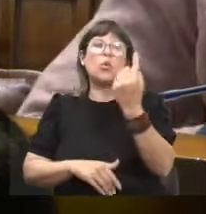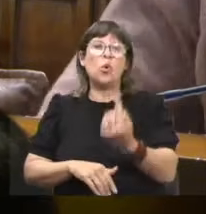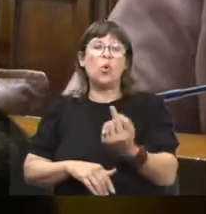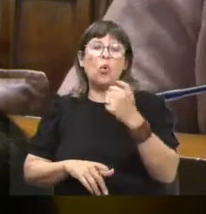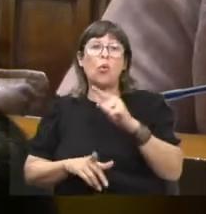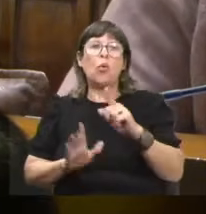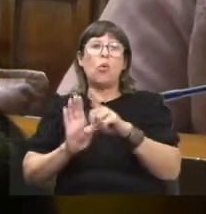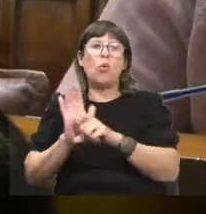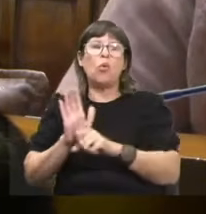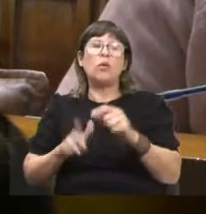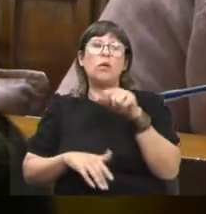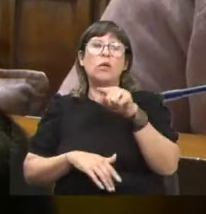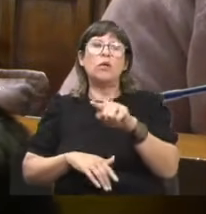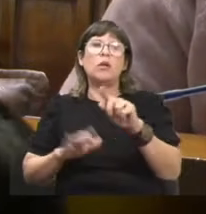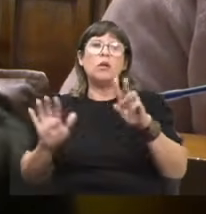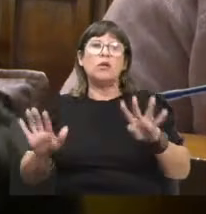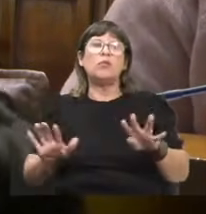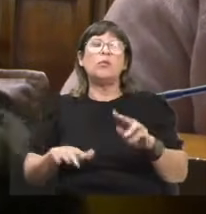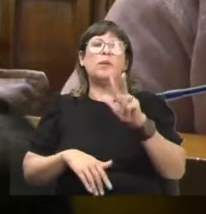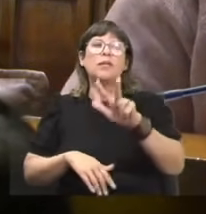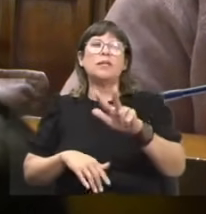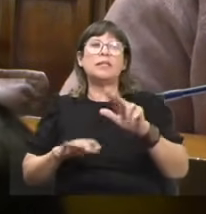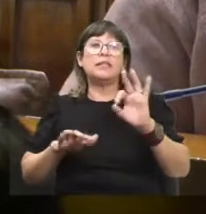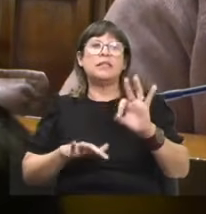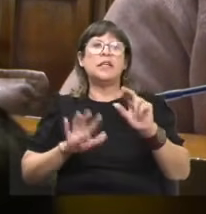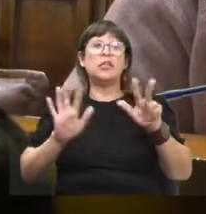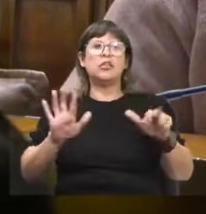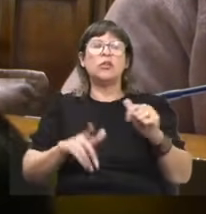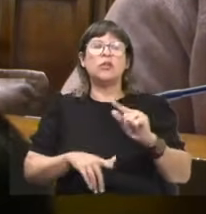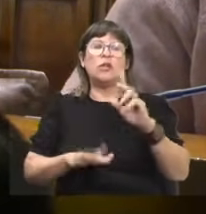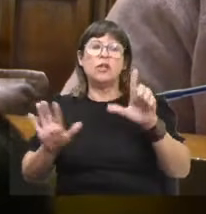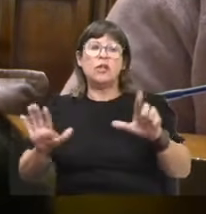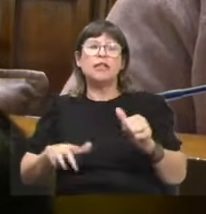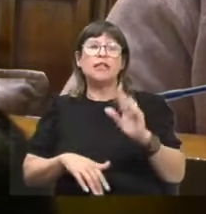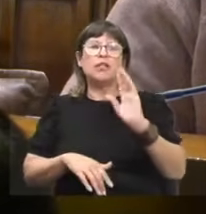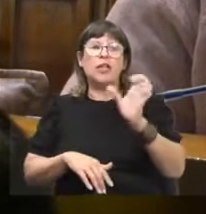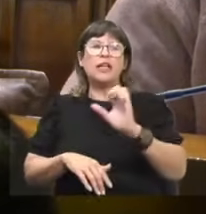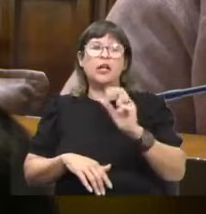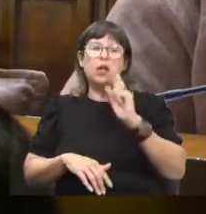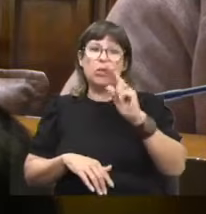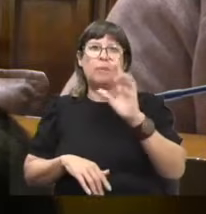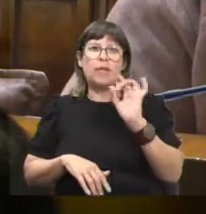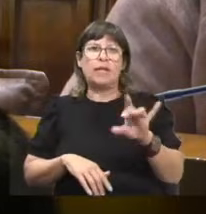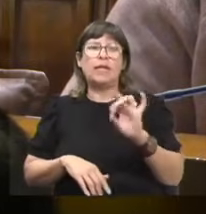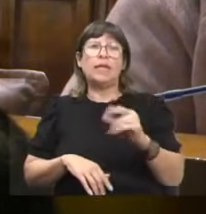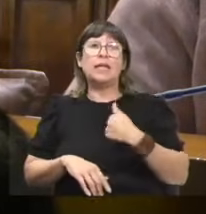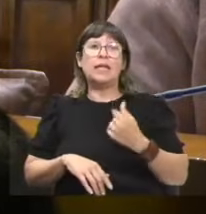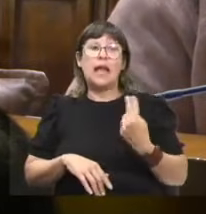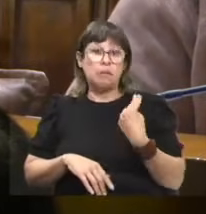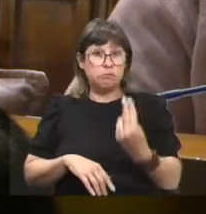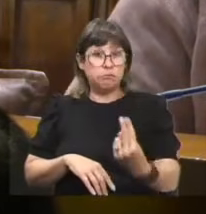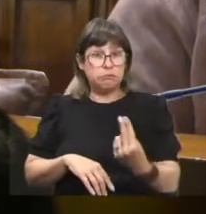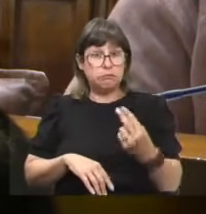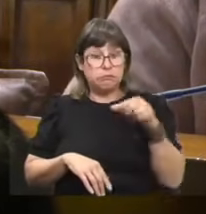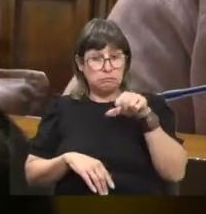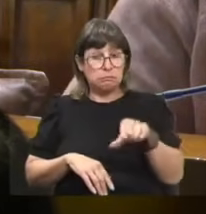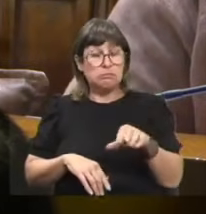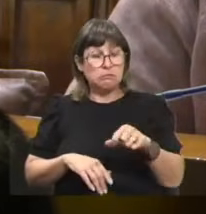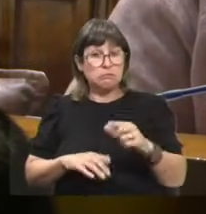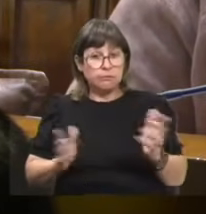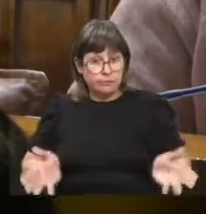Ley 19.308 del 7 de enero del 2015. La venia fue